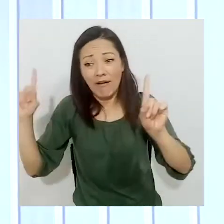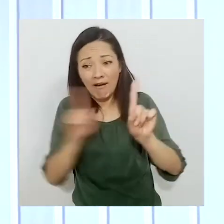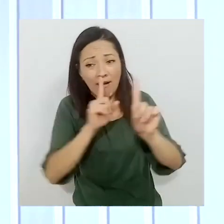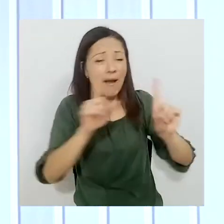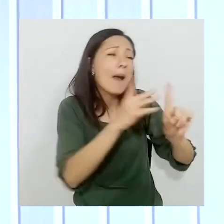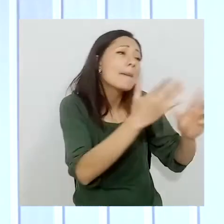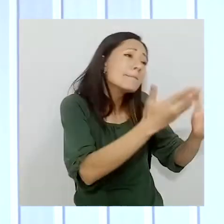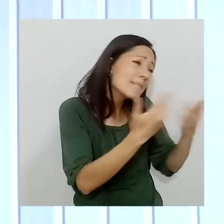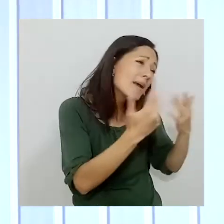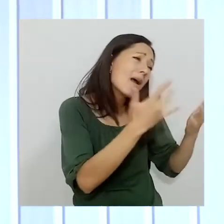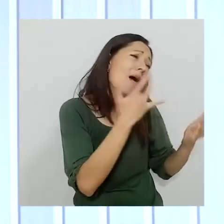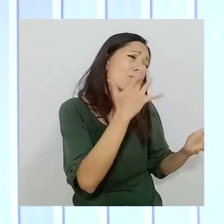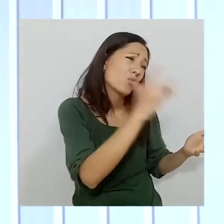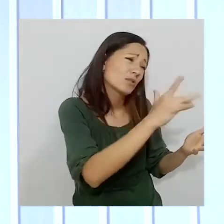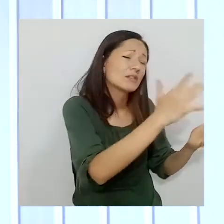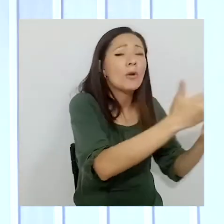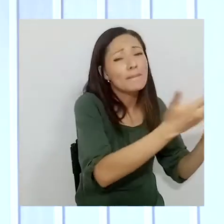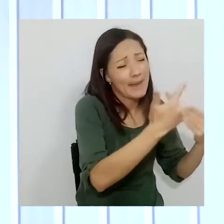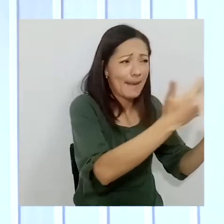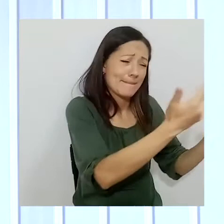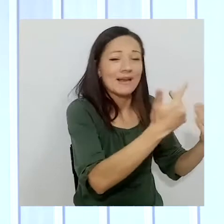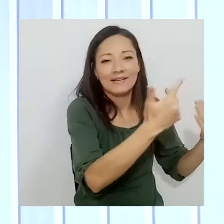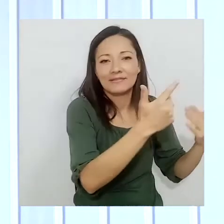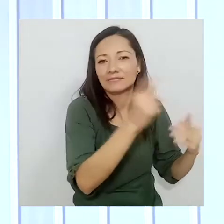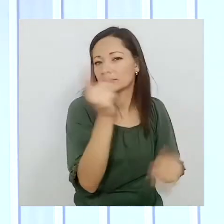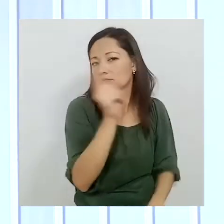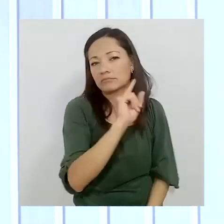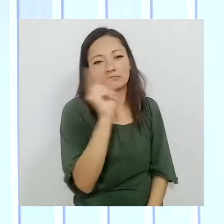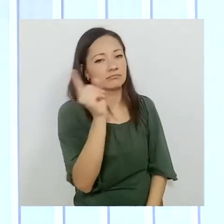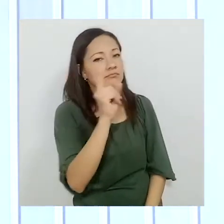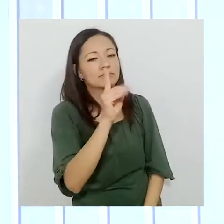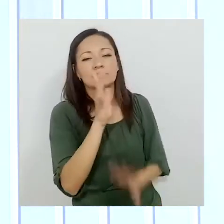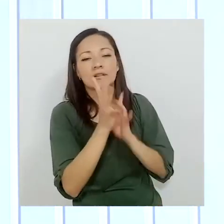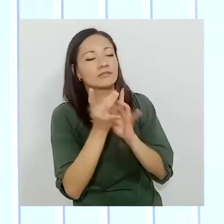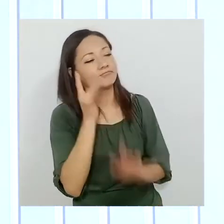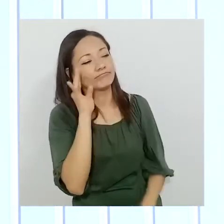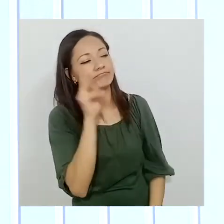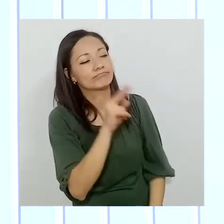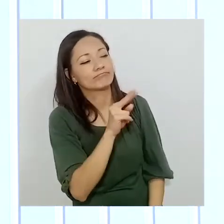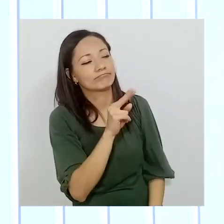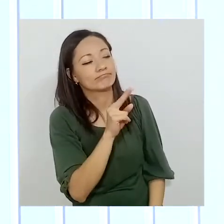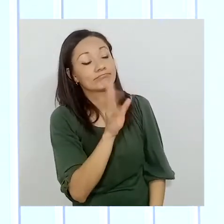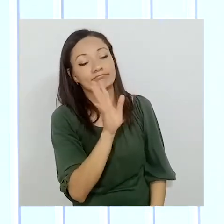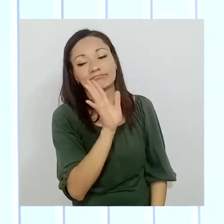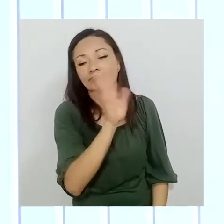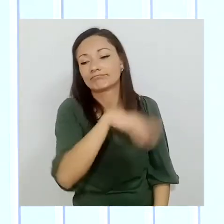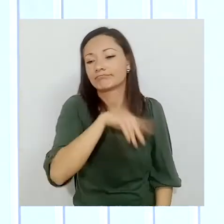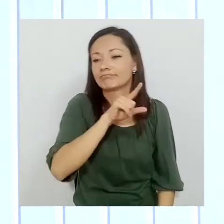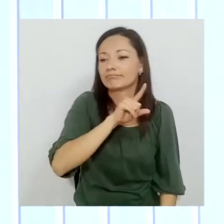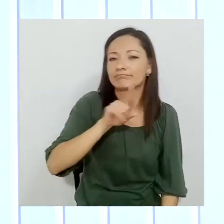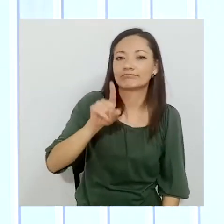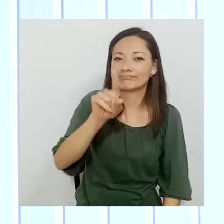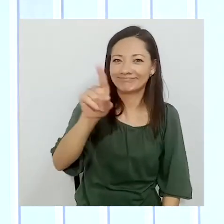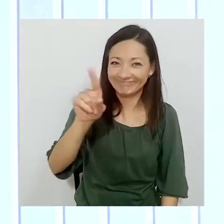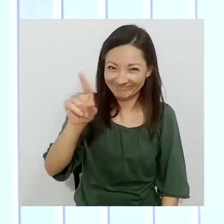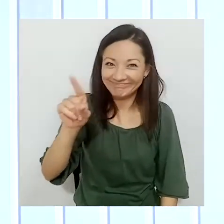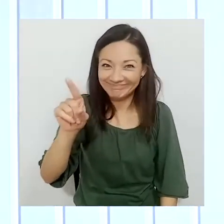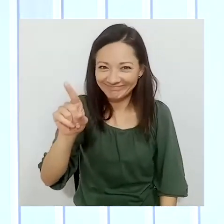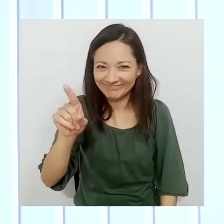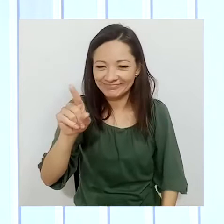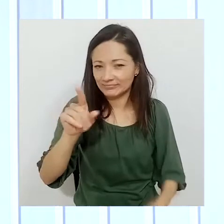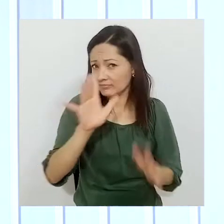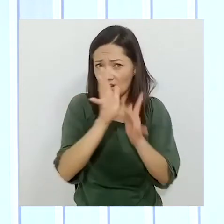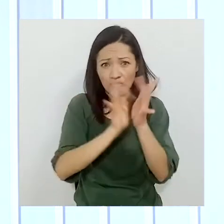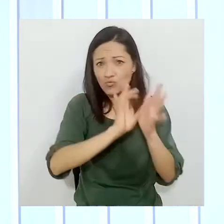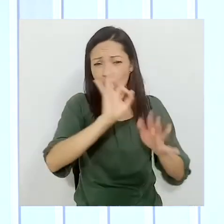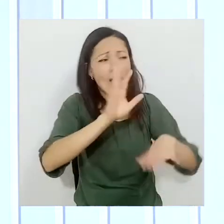diciéndole: ven, pobrecillo, no, ven para acá, chiquitín, no, mira, ven y me acompaña, no importa. Después con el